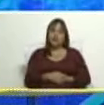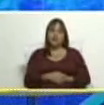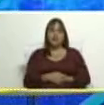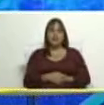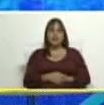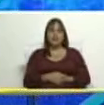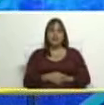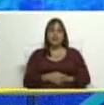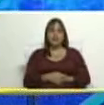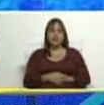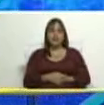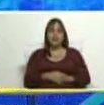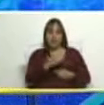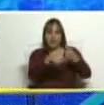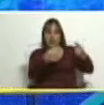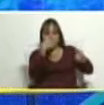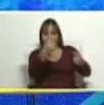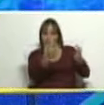ya te digo lo del número,